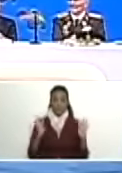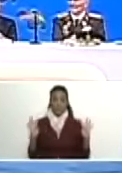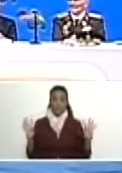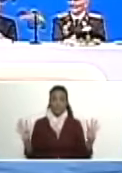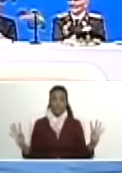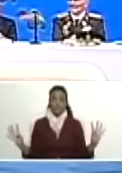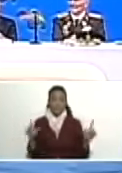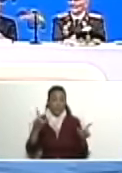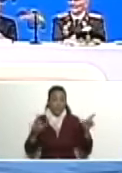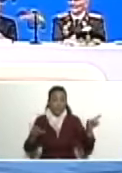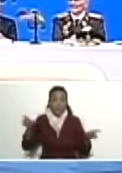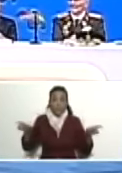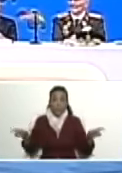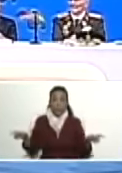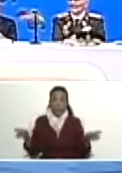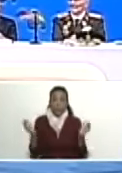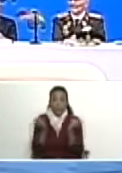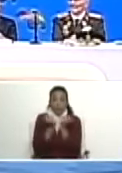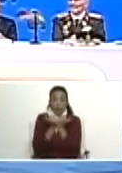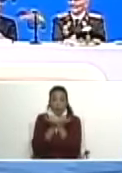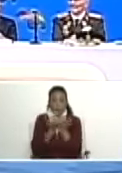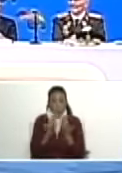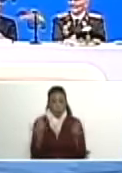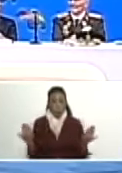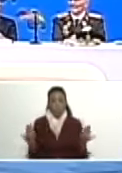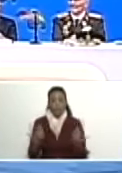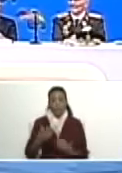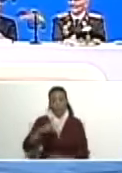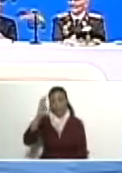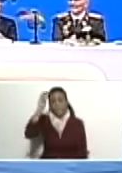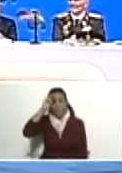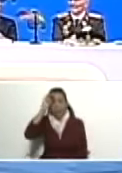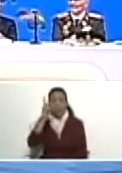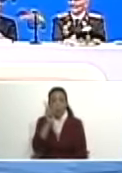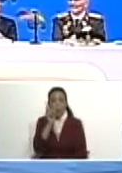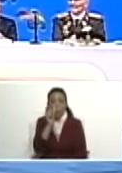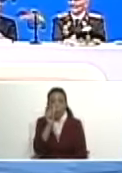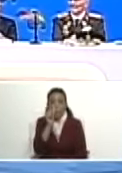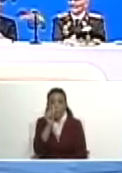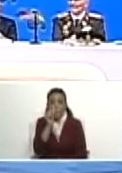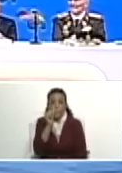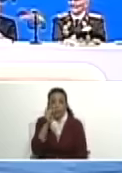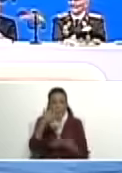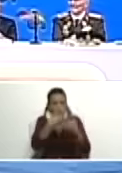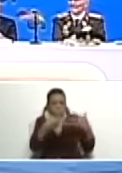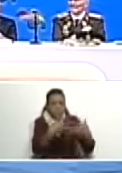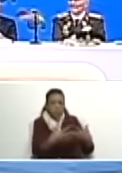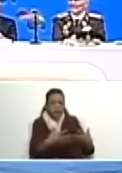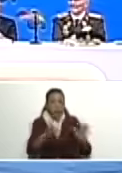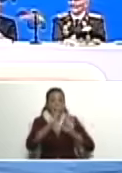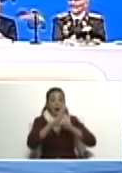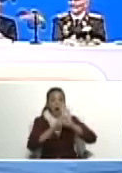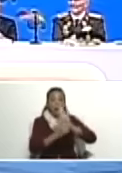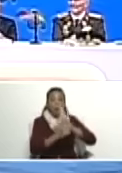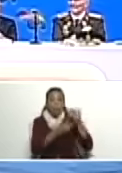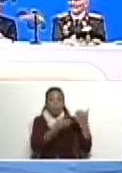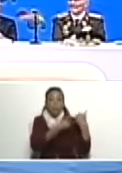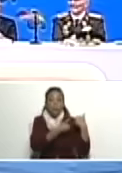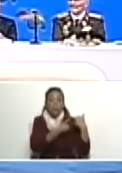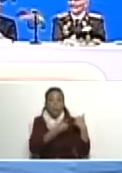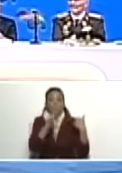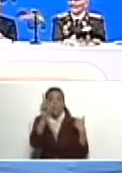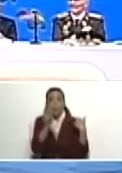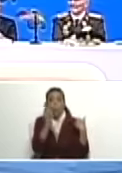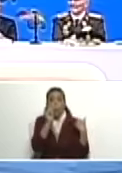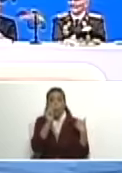el profesor, maestro, catedrático, constitucionalista, corredactor de nuestra Constitución,